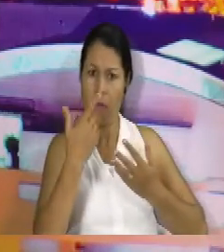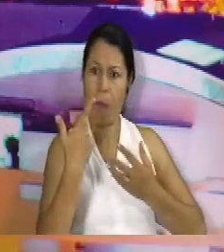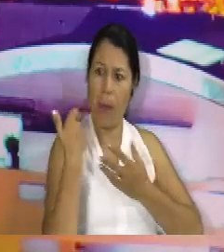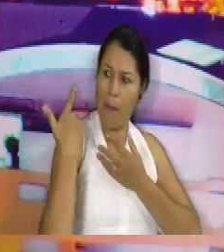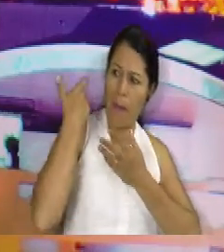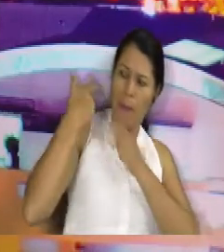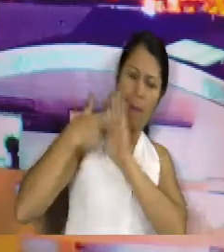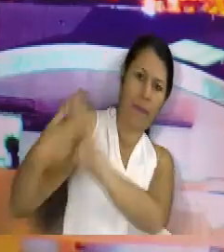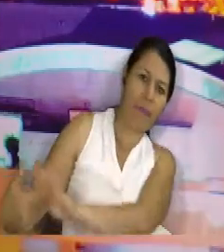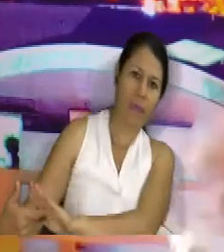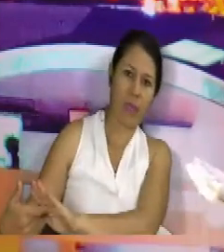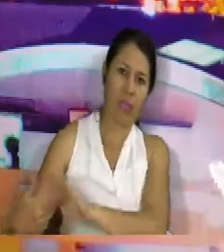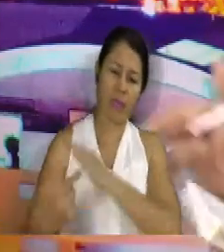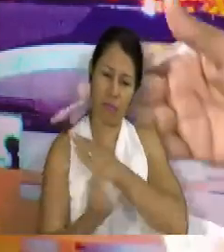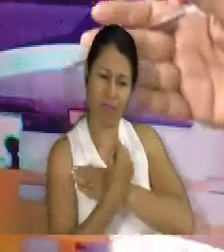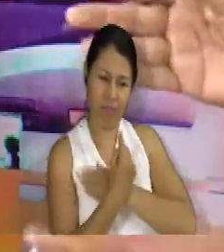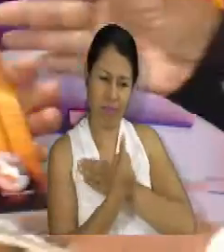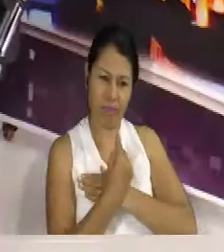ser un criminal.